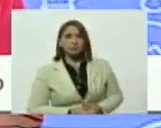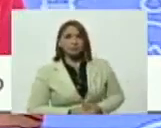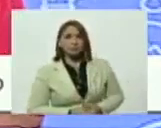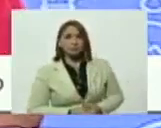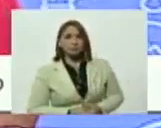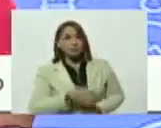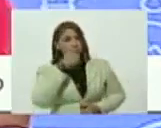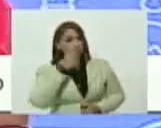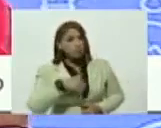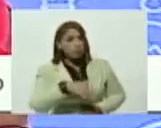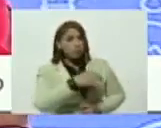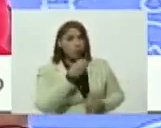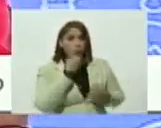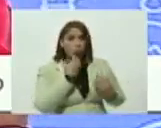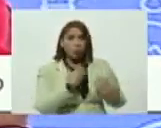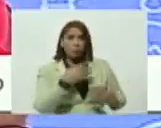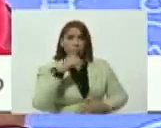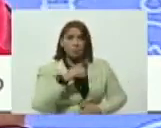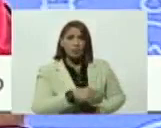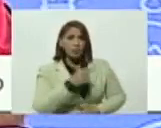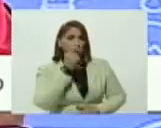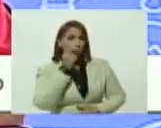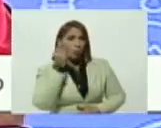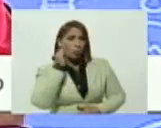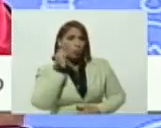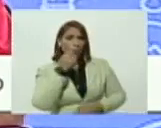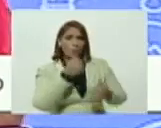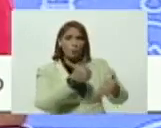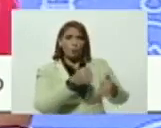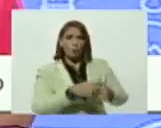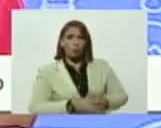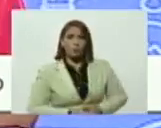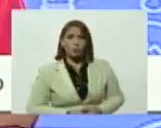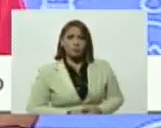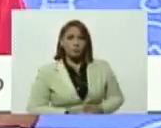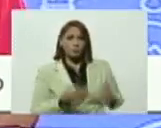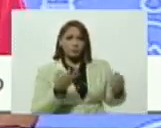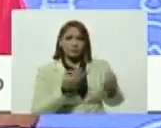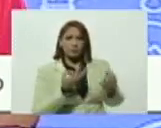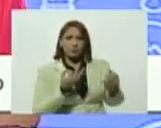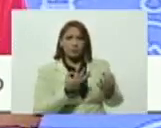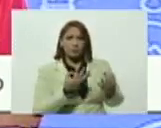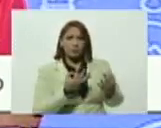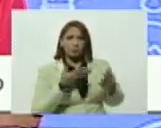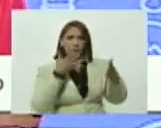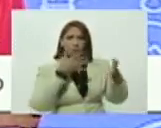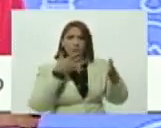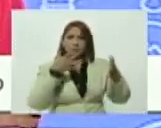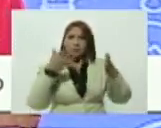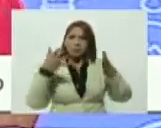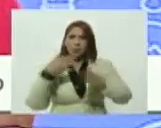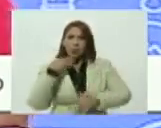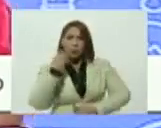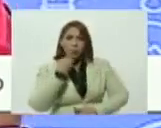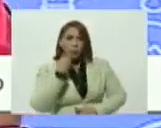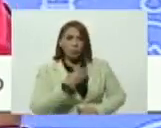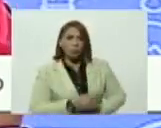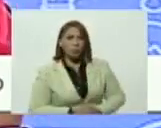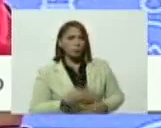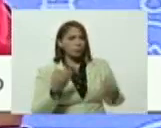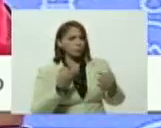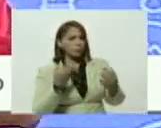de pueblo bueno, de muchachas buenas, de muchachos buenos. Siempre las recomendaciones para la juventud,